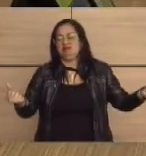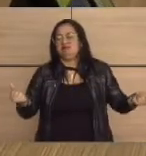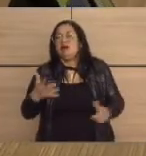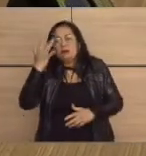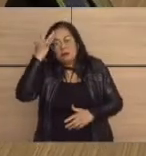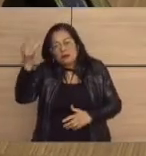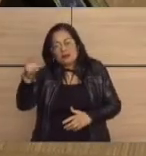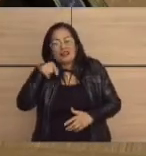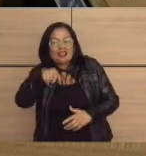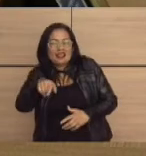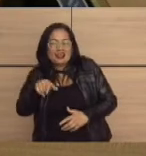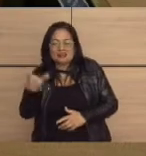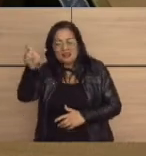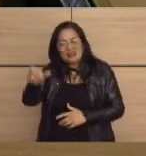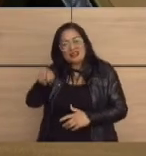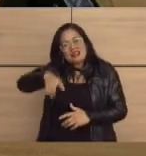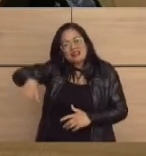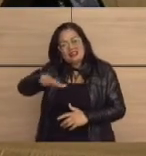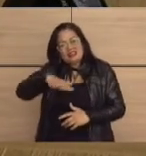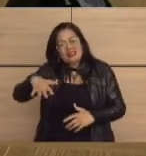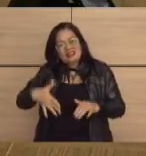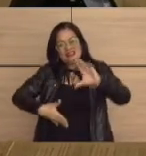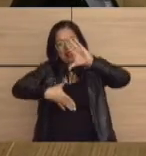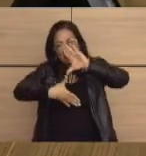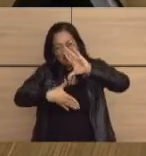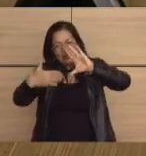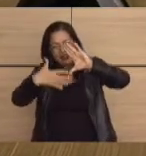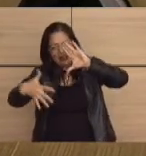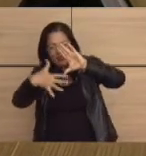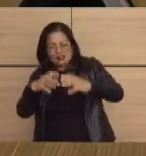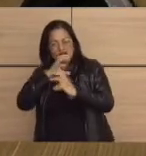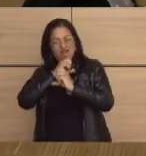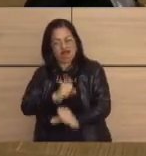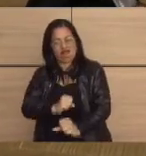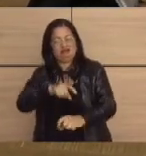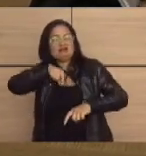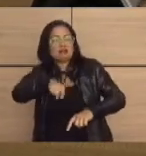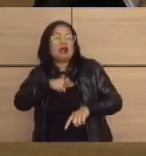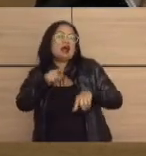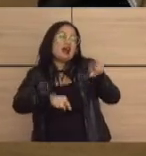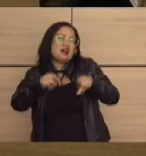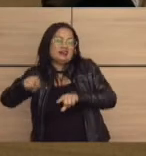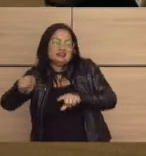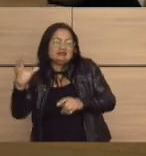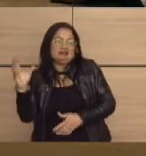de la conquista de América, a pesar de que tantos tratan de endulzarlo, fue un